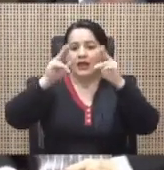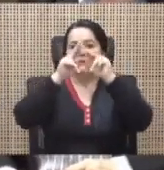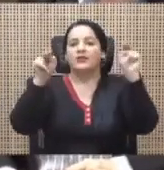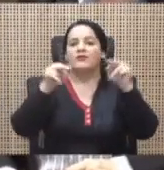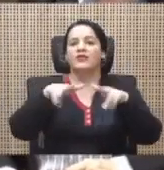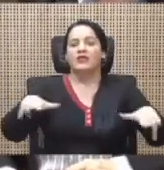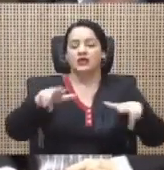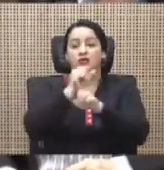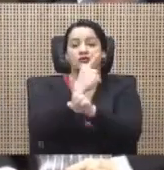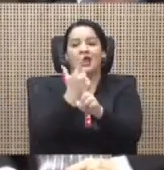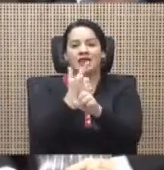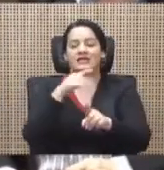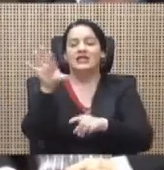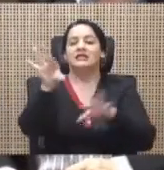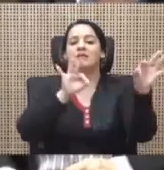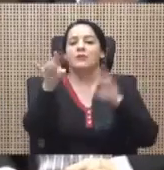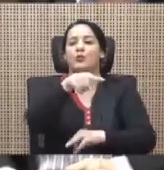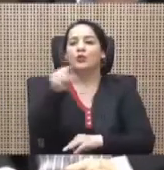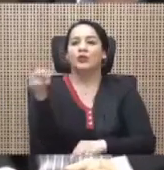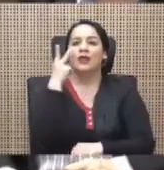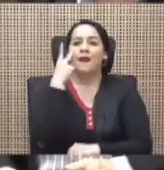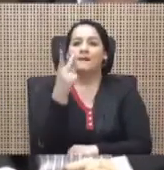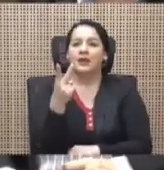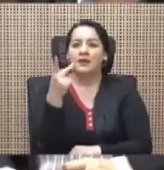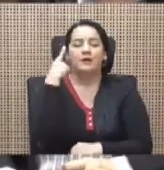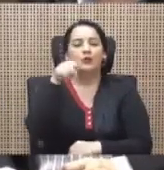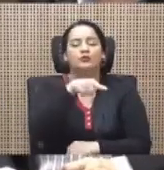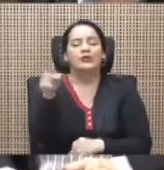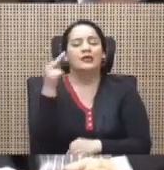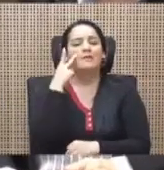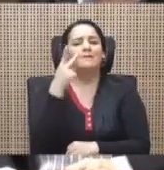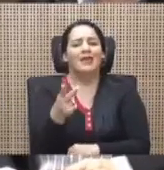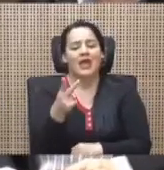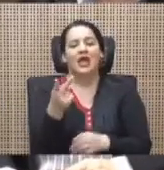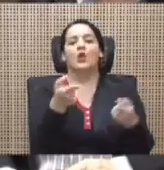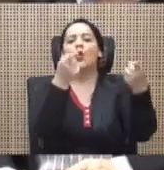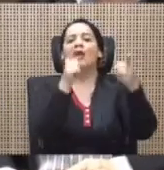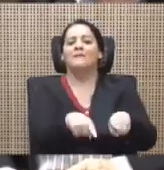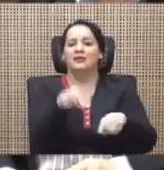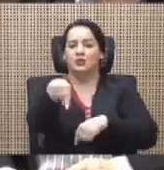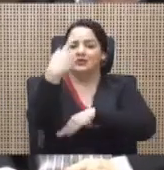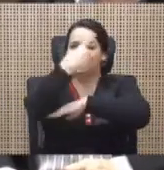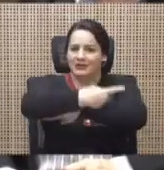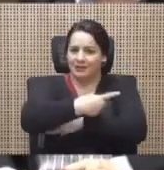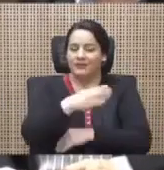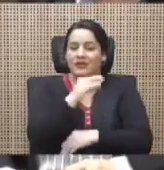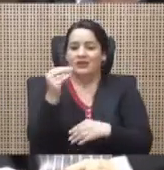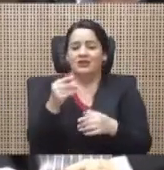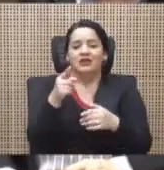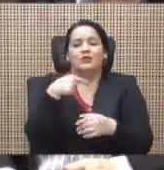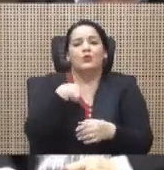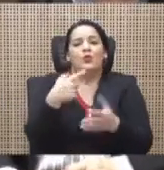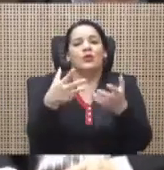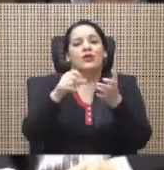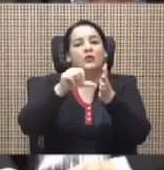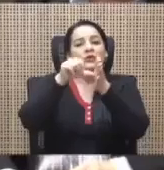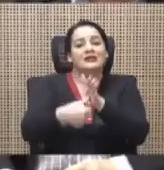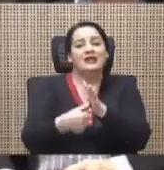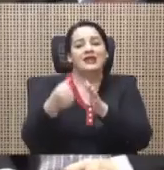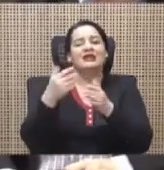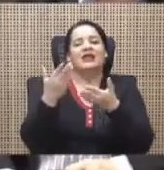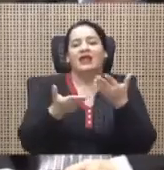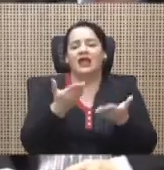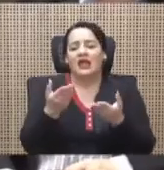las imágenes, no me dio tiempo de prepararlas, para que ustedes vean las imágenes de lo que ahí pasó. Lo que quiero resaltar es lo siguiente: ¿qué